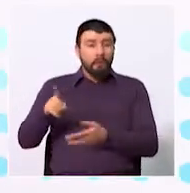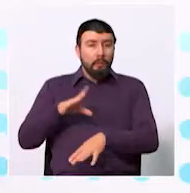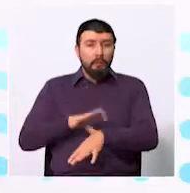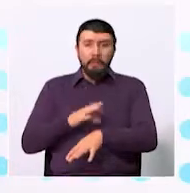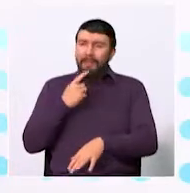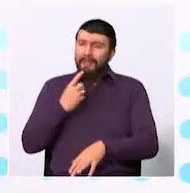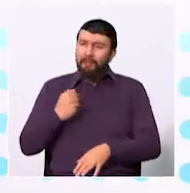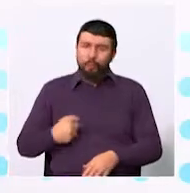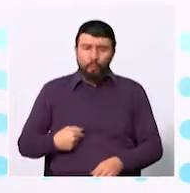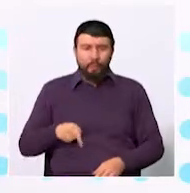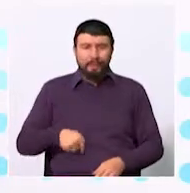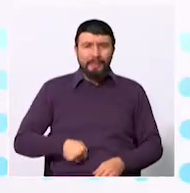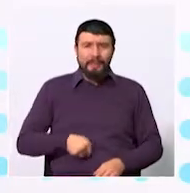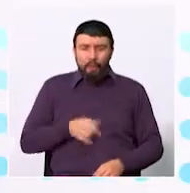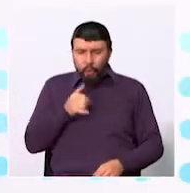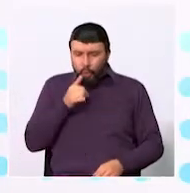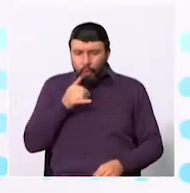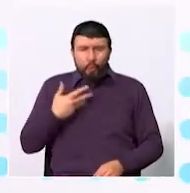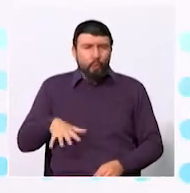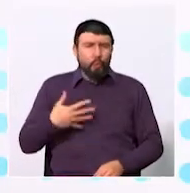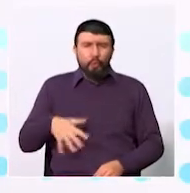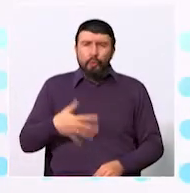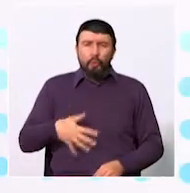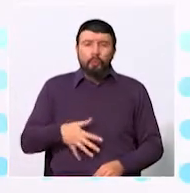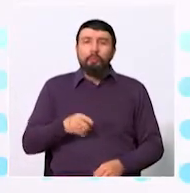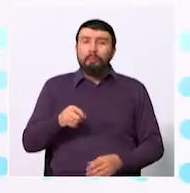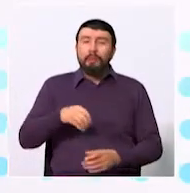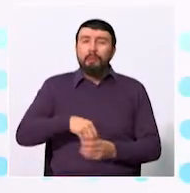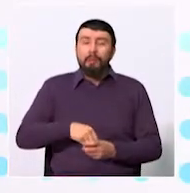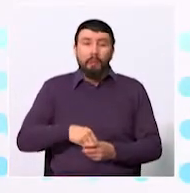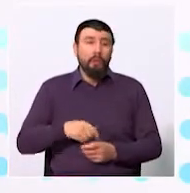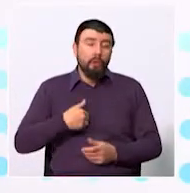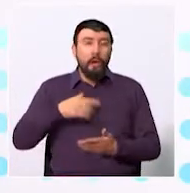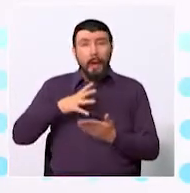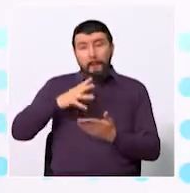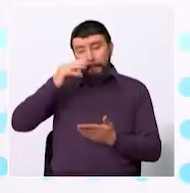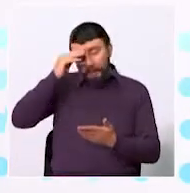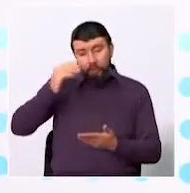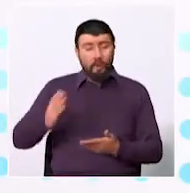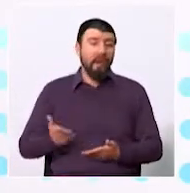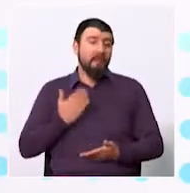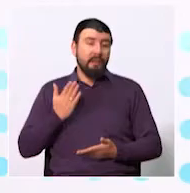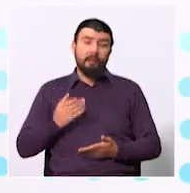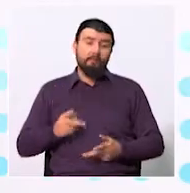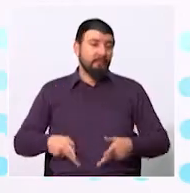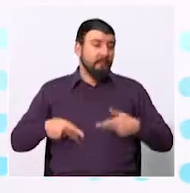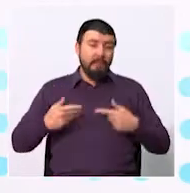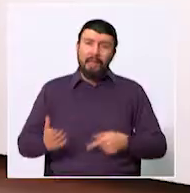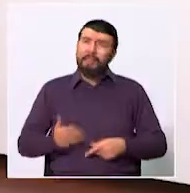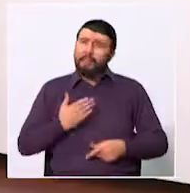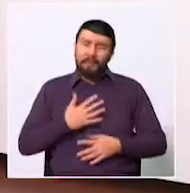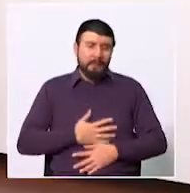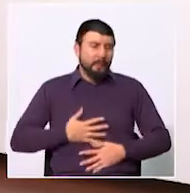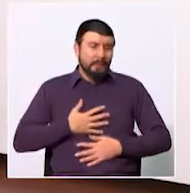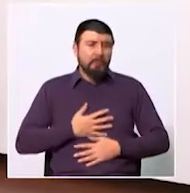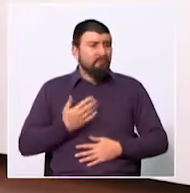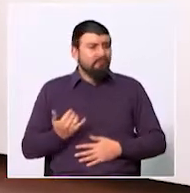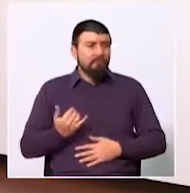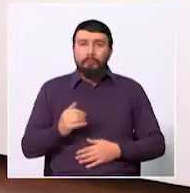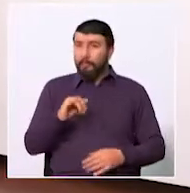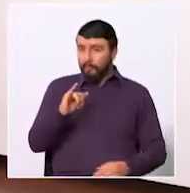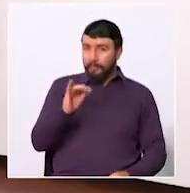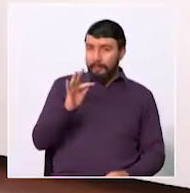cistitis intersticial y que tengo que aprender a vivir con esas terribles molestias bueno y dices